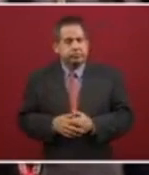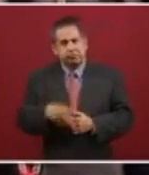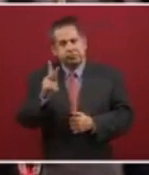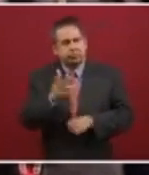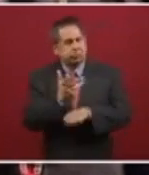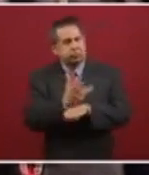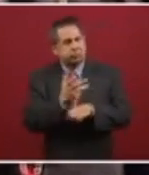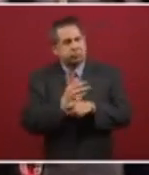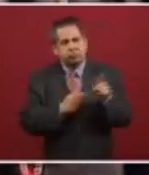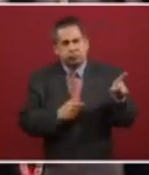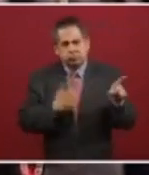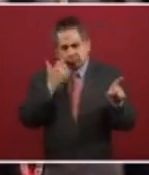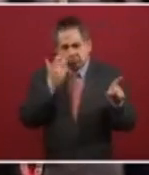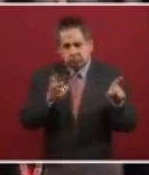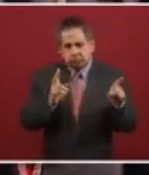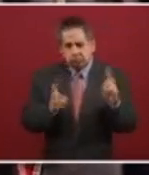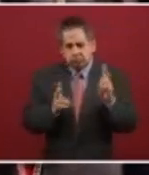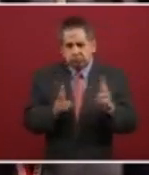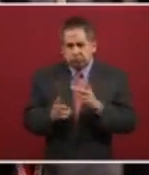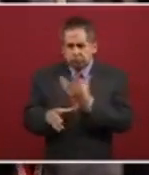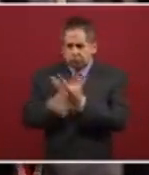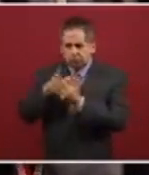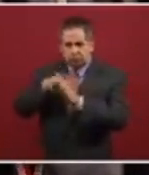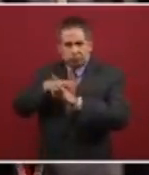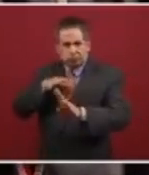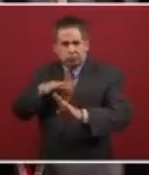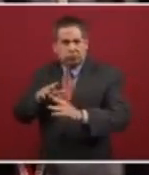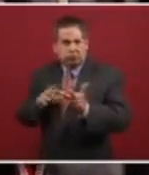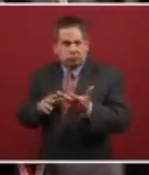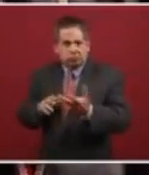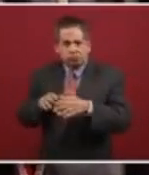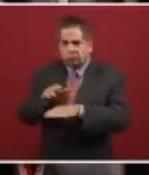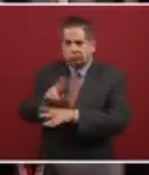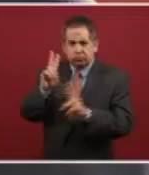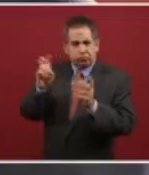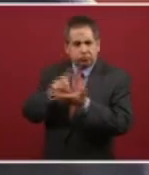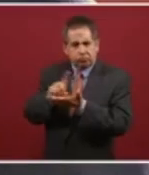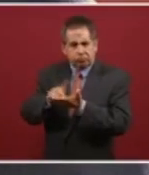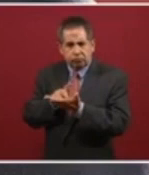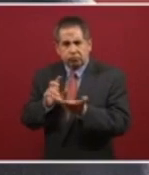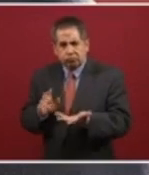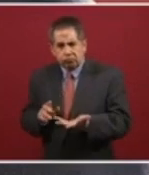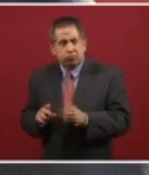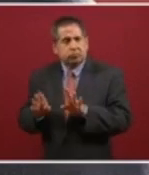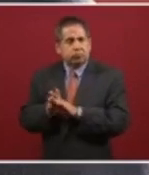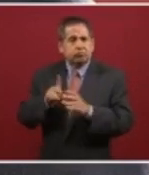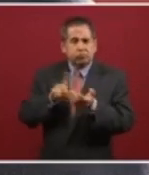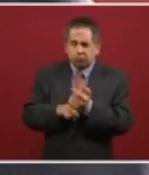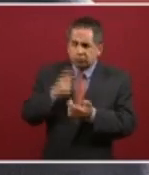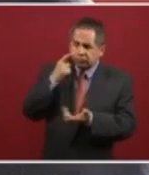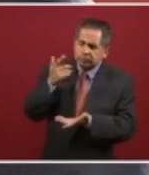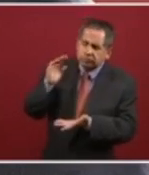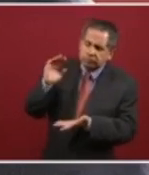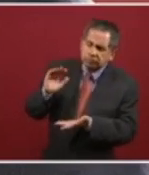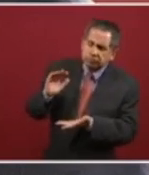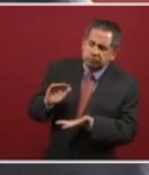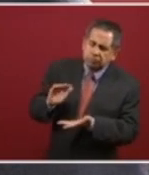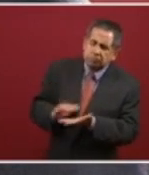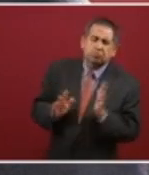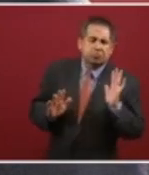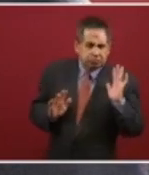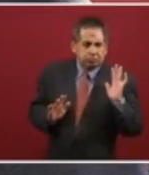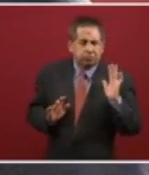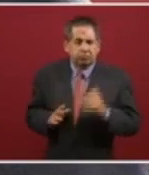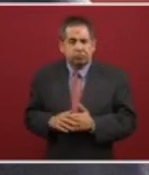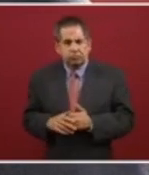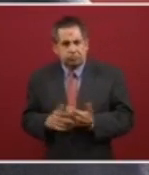Unidos quiere que le hablen de migración y de drogas, de cómo se están bajando las cifras. ¿Por qué